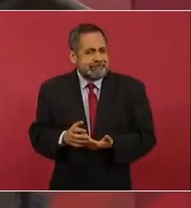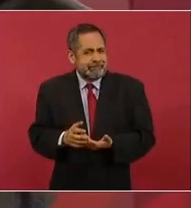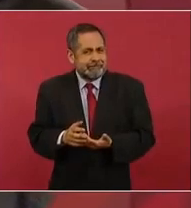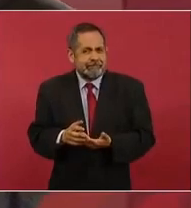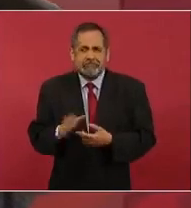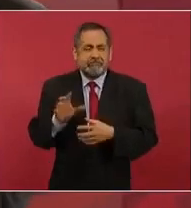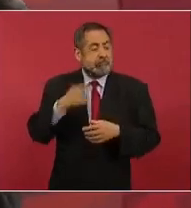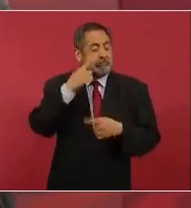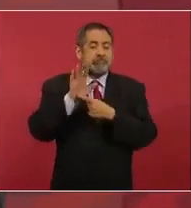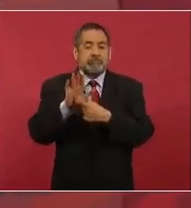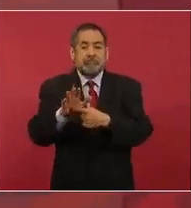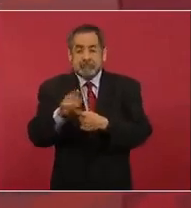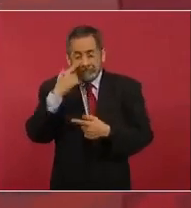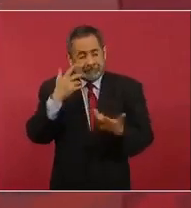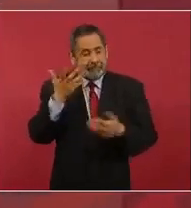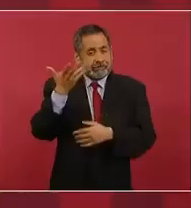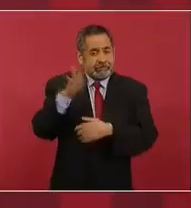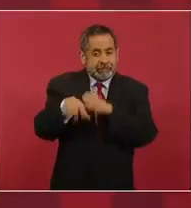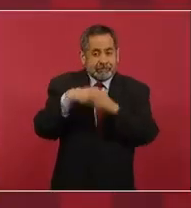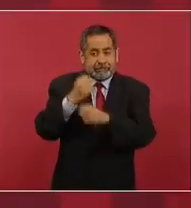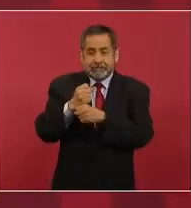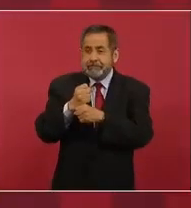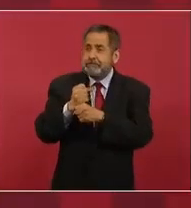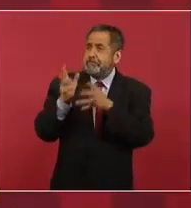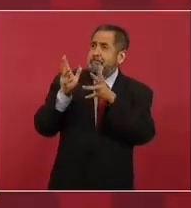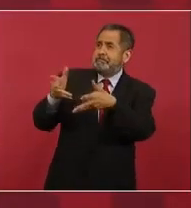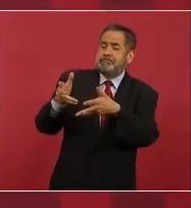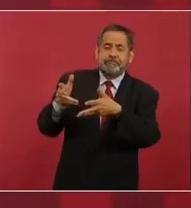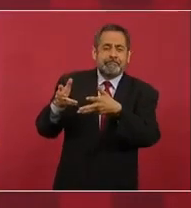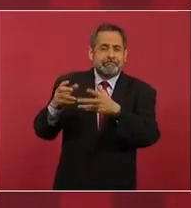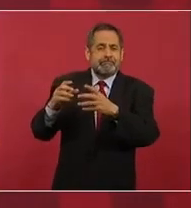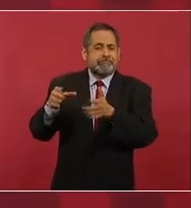La exhiben 10 años en la plaza principal